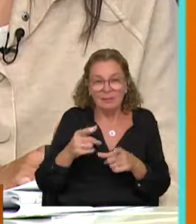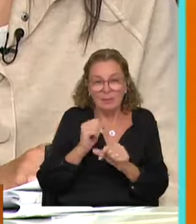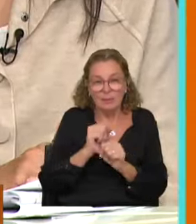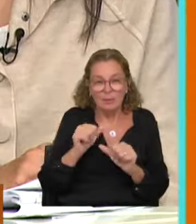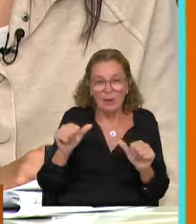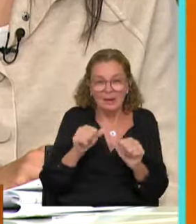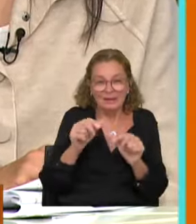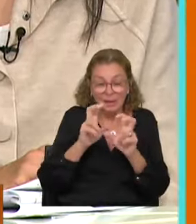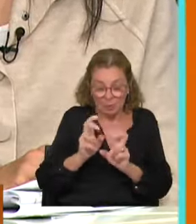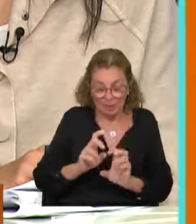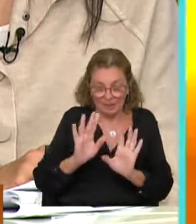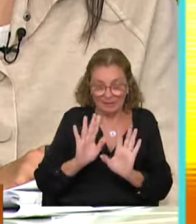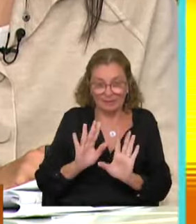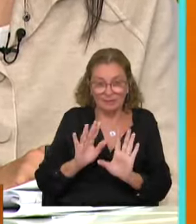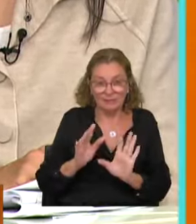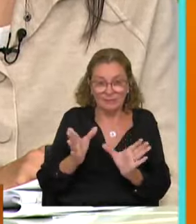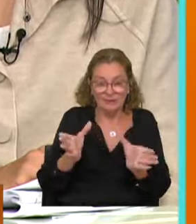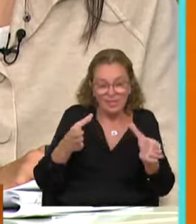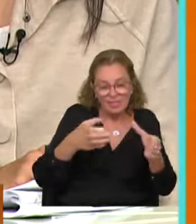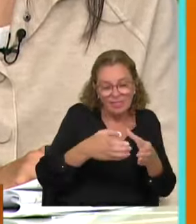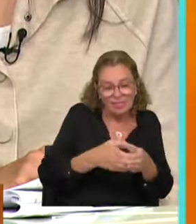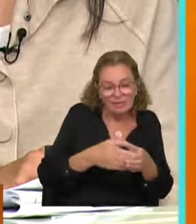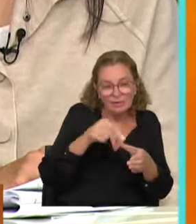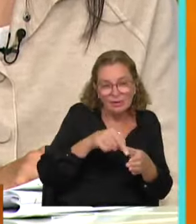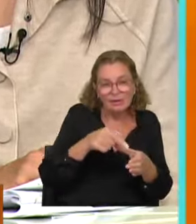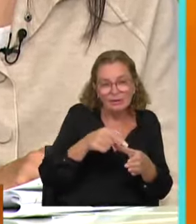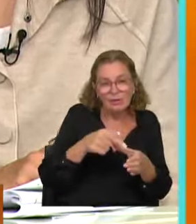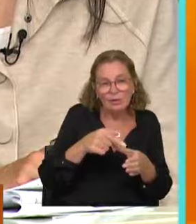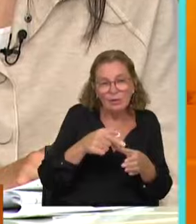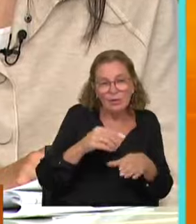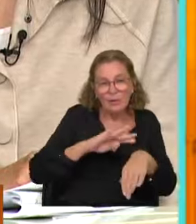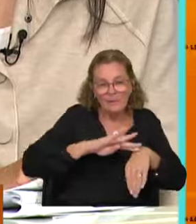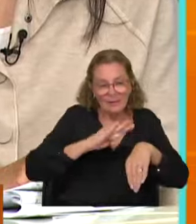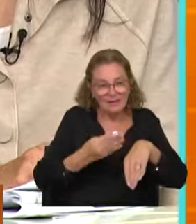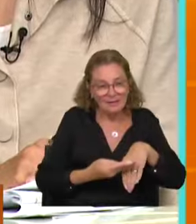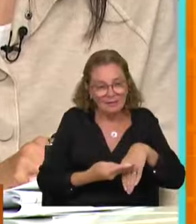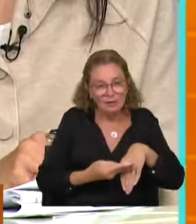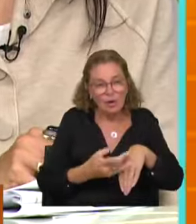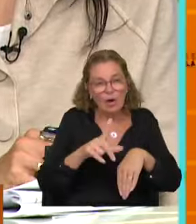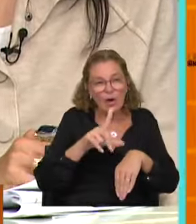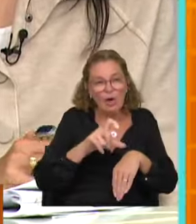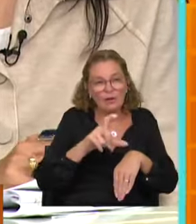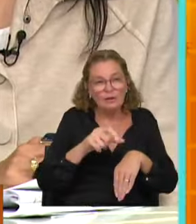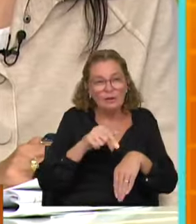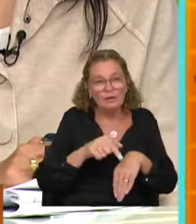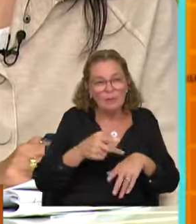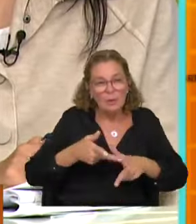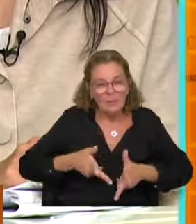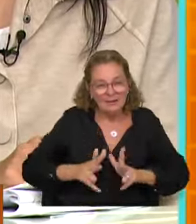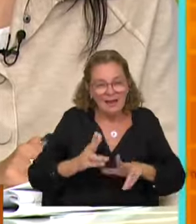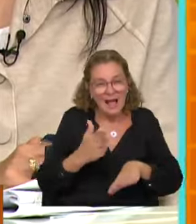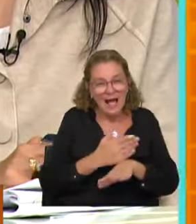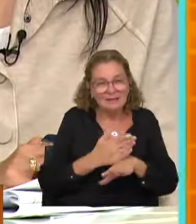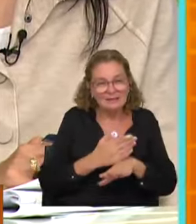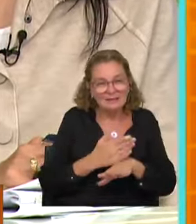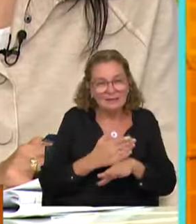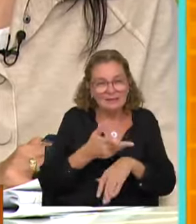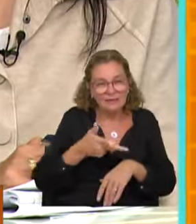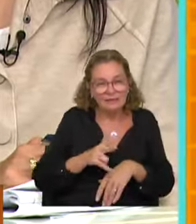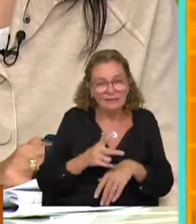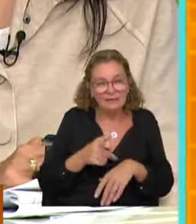hacer un análisis dentro de las causas que tienen que ver con la duración del embarazo obviamente es el parto prematuro que tiene que ver con la